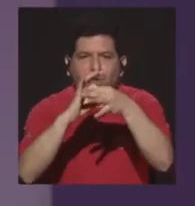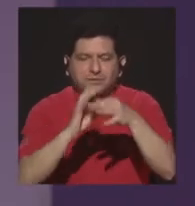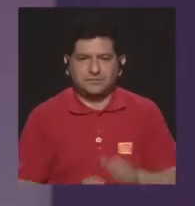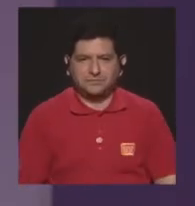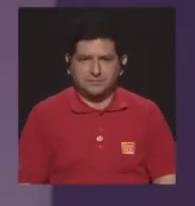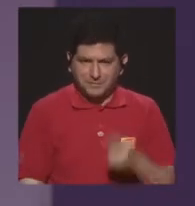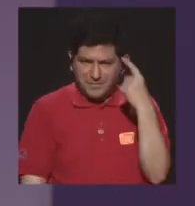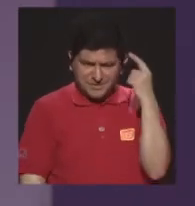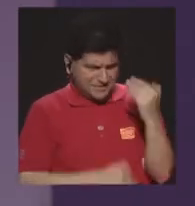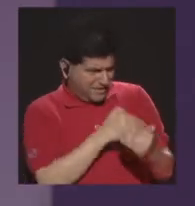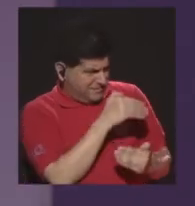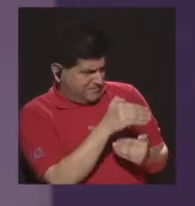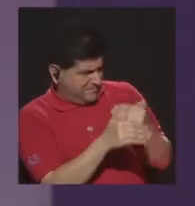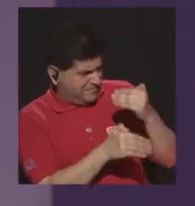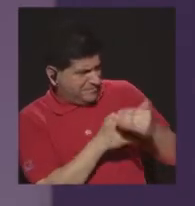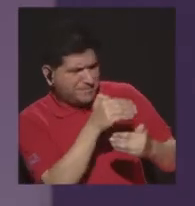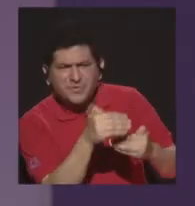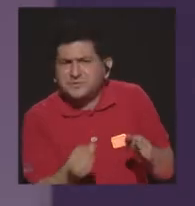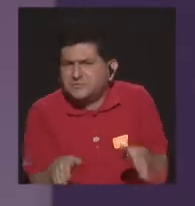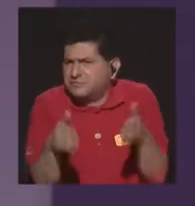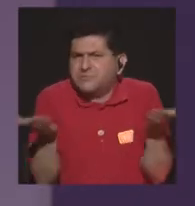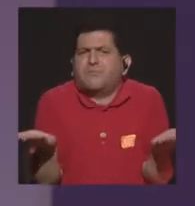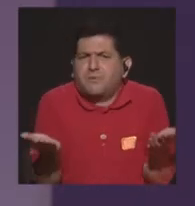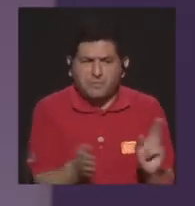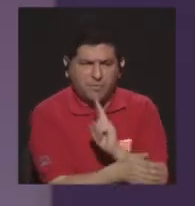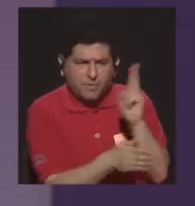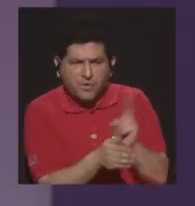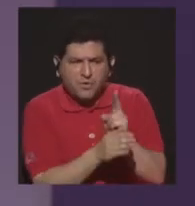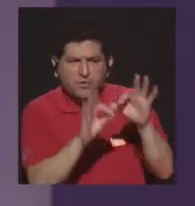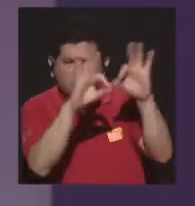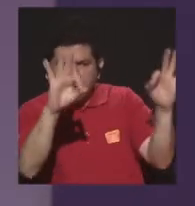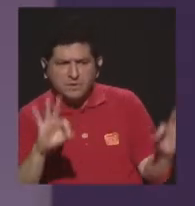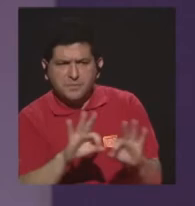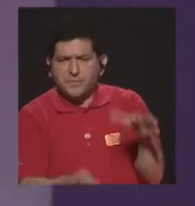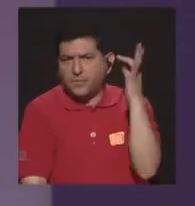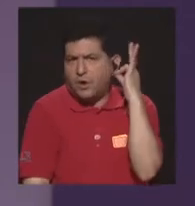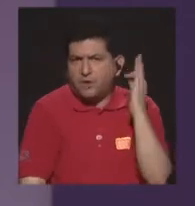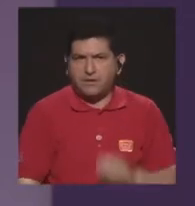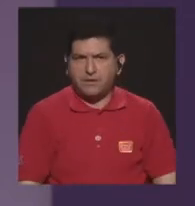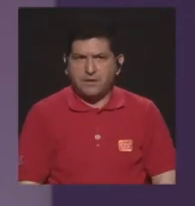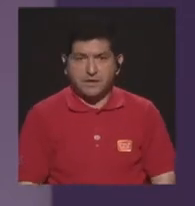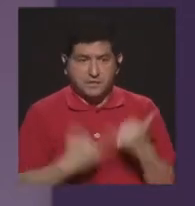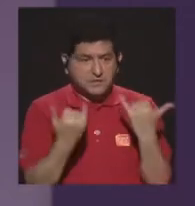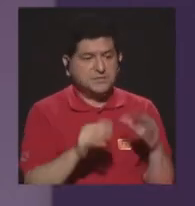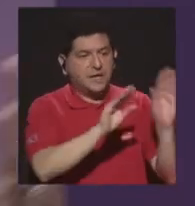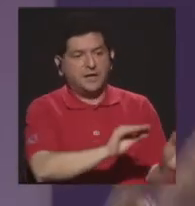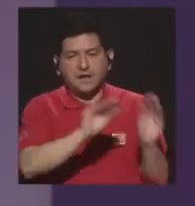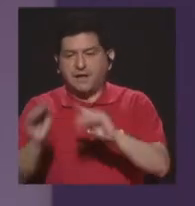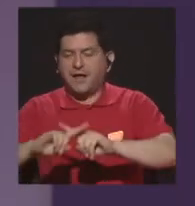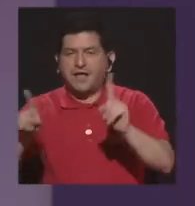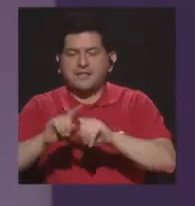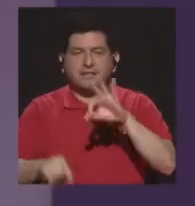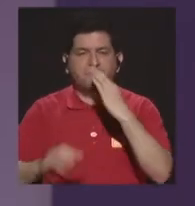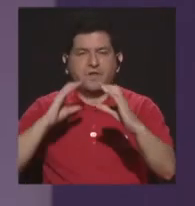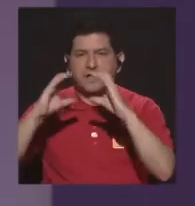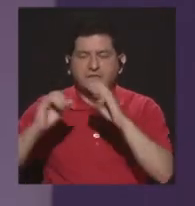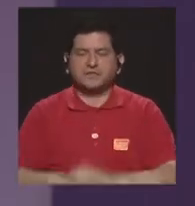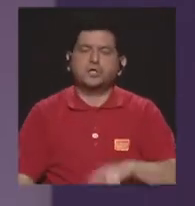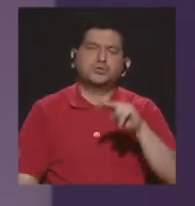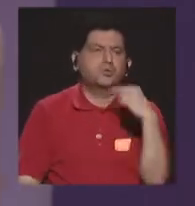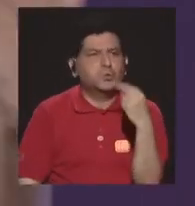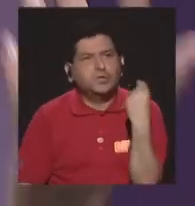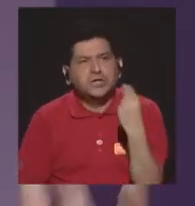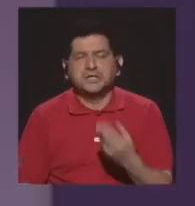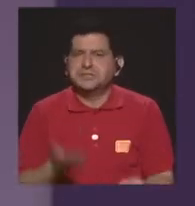sobre cómo proceder con respecto a la utilización de la imagen de las mujeres en los diferentes medios noticiosos